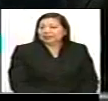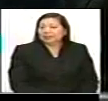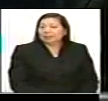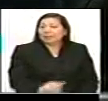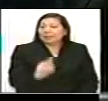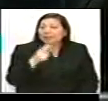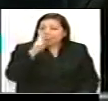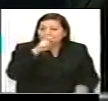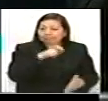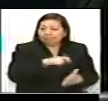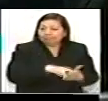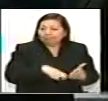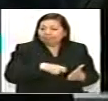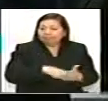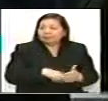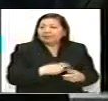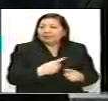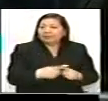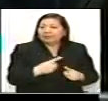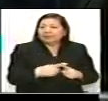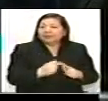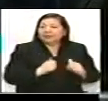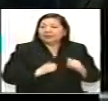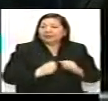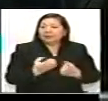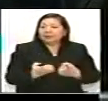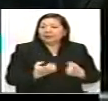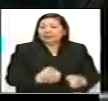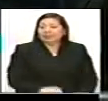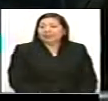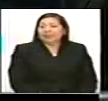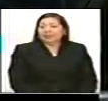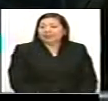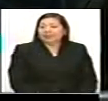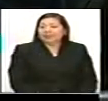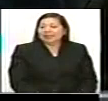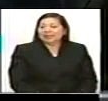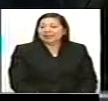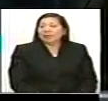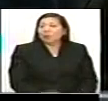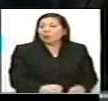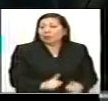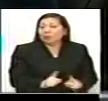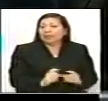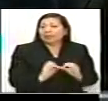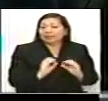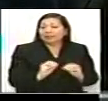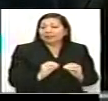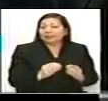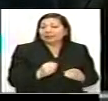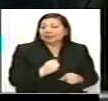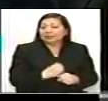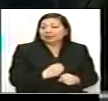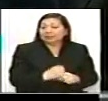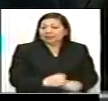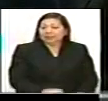la minería, para las diferentes actividades económicas, ¿no? Con esa información ya